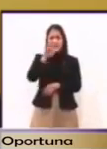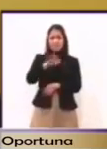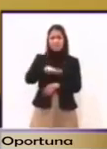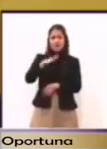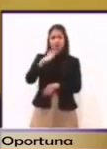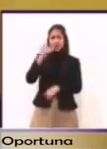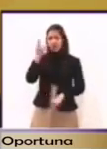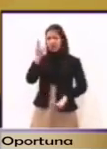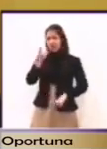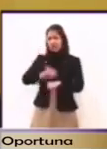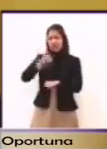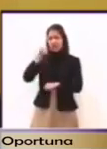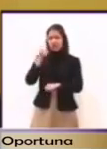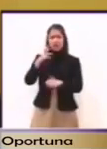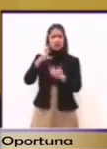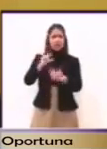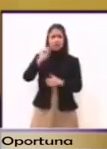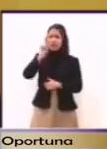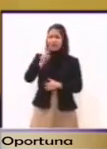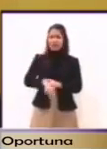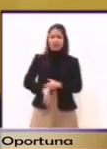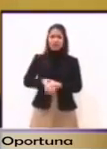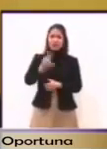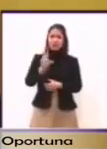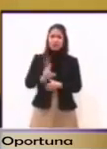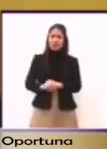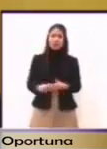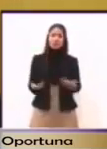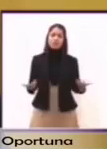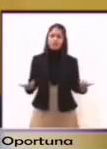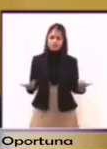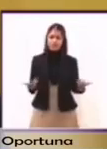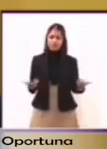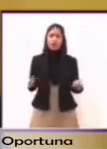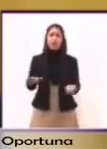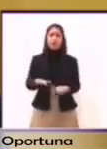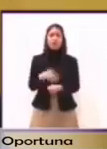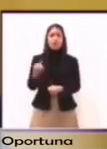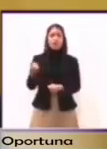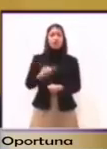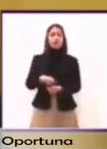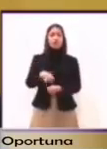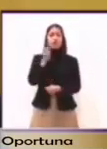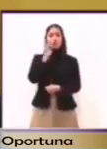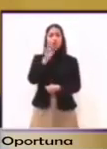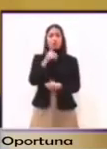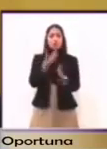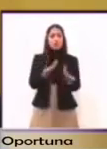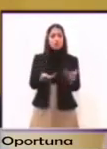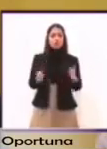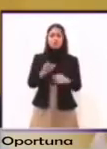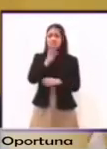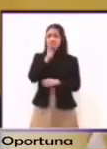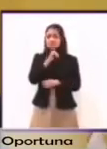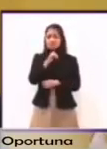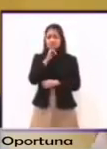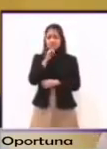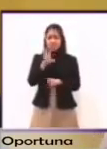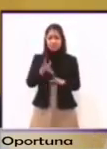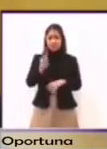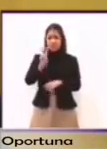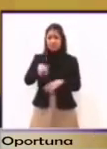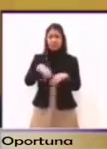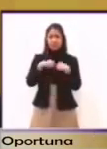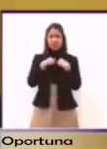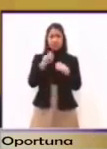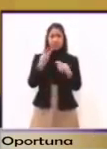que es irreal y que no se ve tangible en la realidad que vivimos las michoacanas